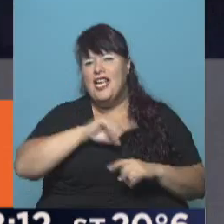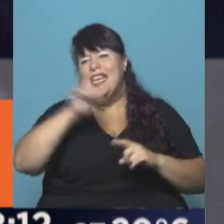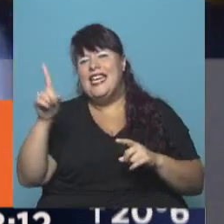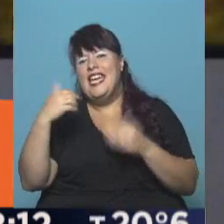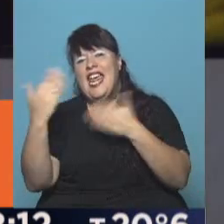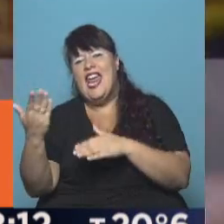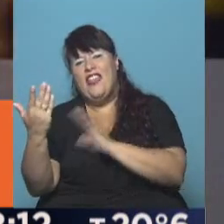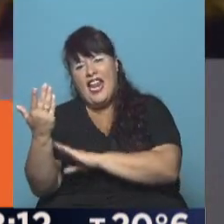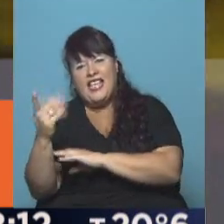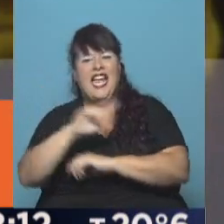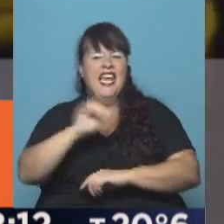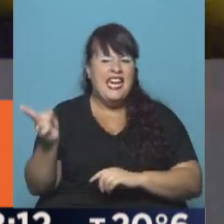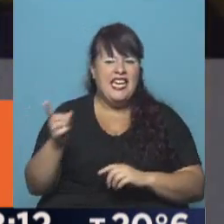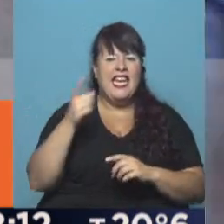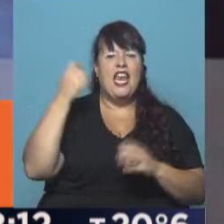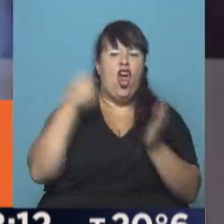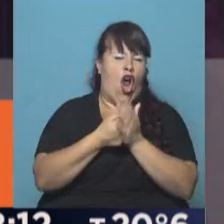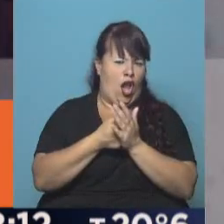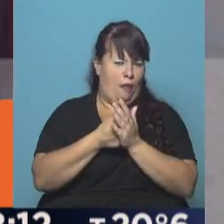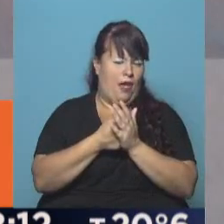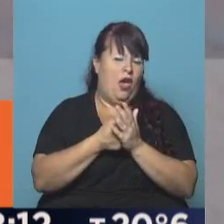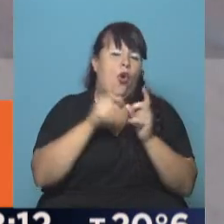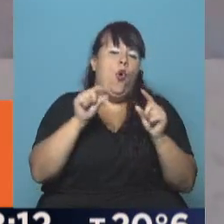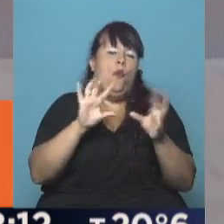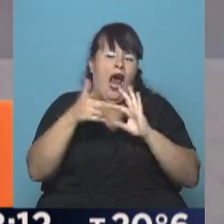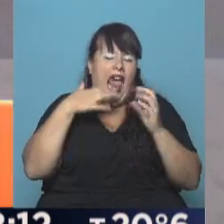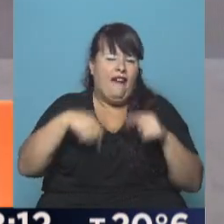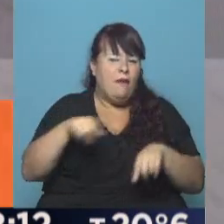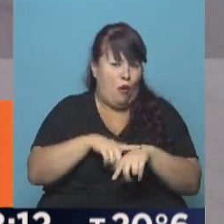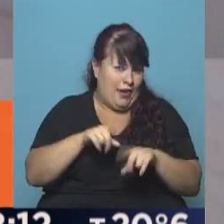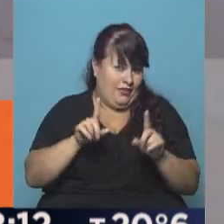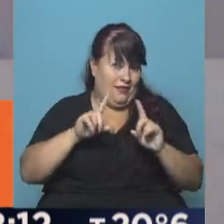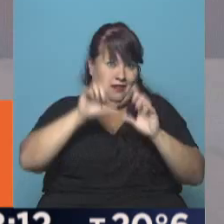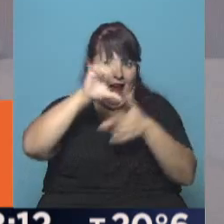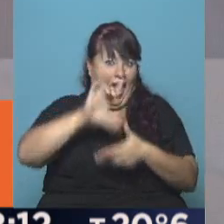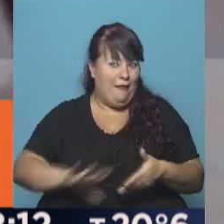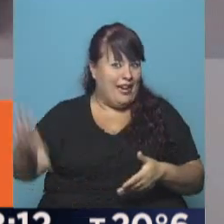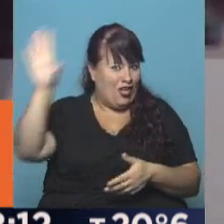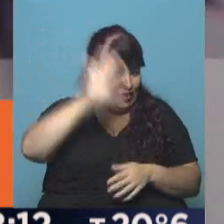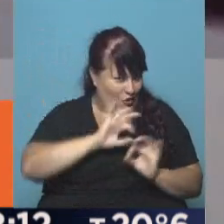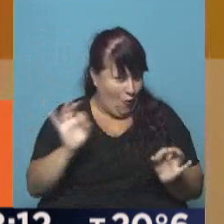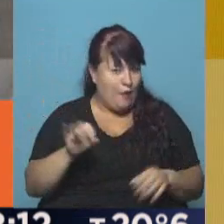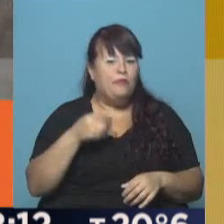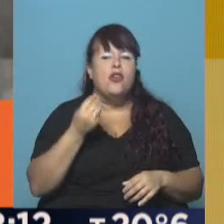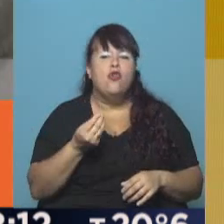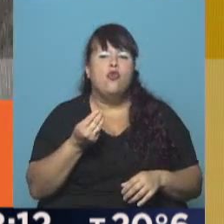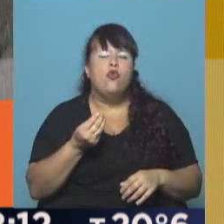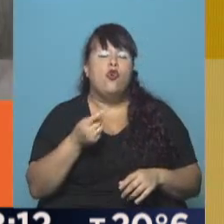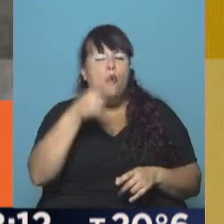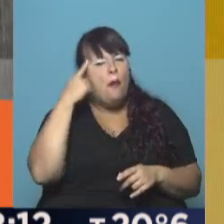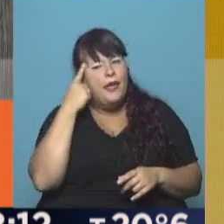por el lado de la derecha ni por el lado del auto golpe un poco la realidad que estamos viviendo en toda américa latina y cómo